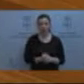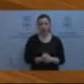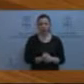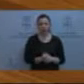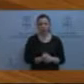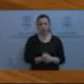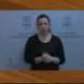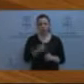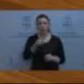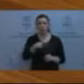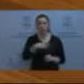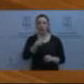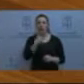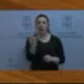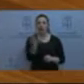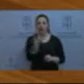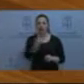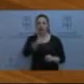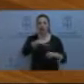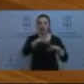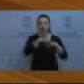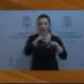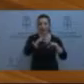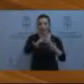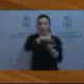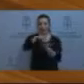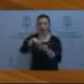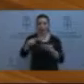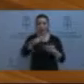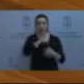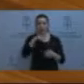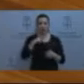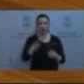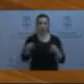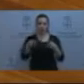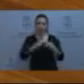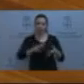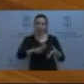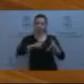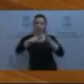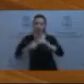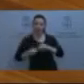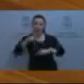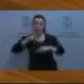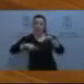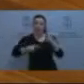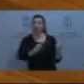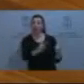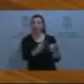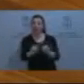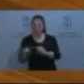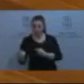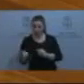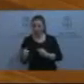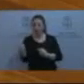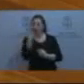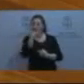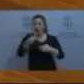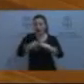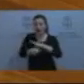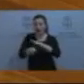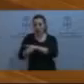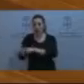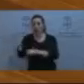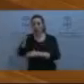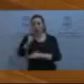Sí que le puedo decir que adaptaremos la red de centros privados concertados a las necesidades de escolarización o